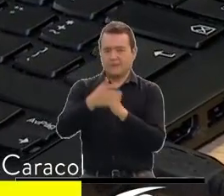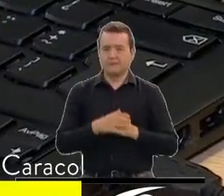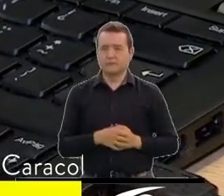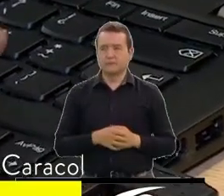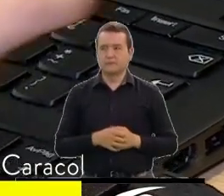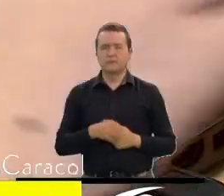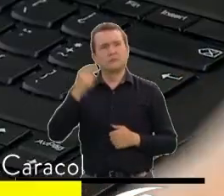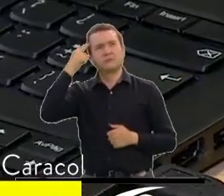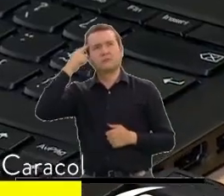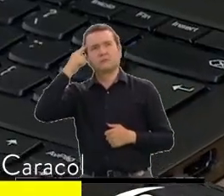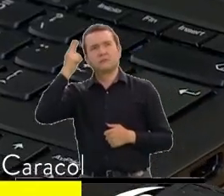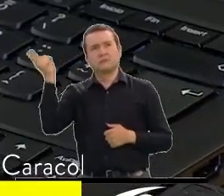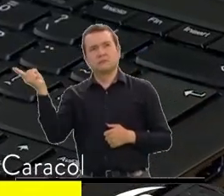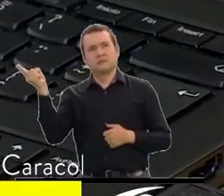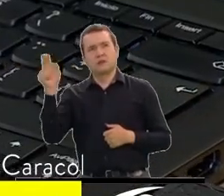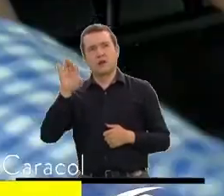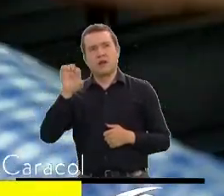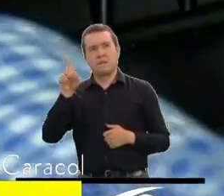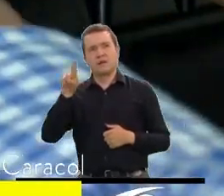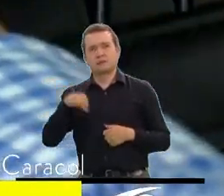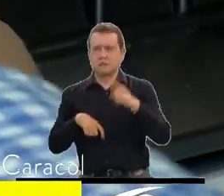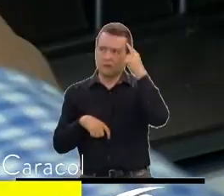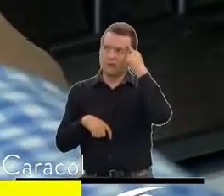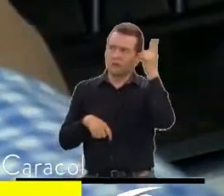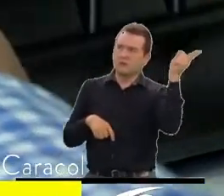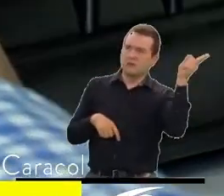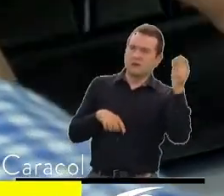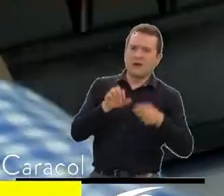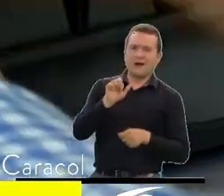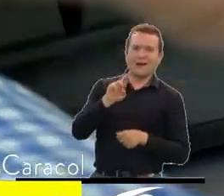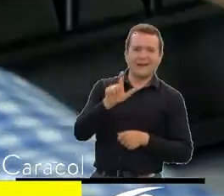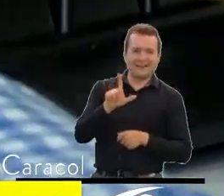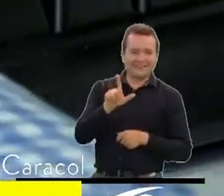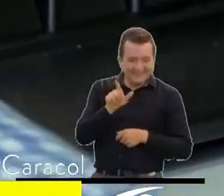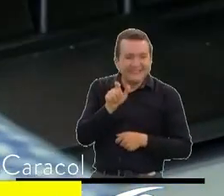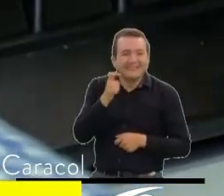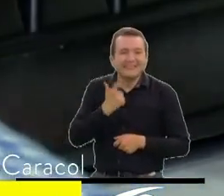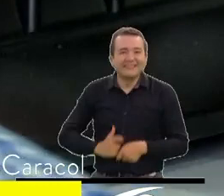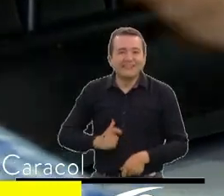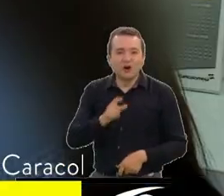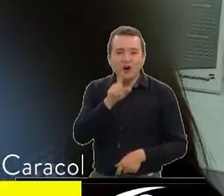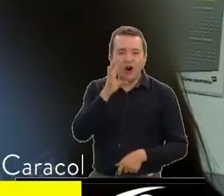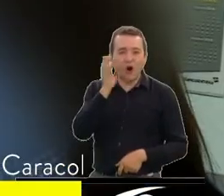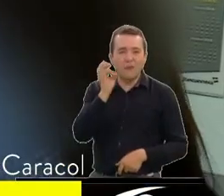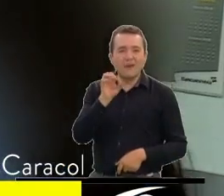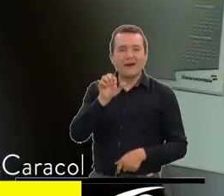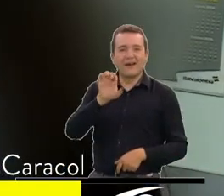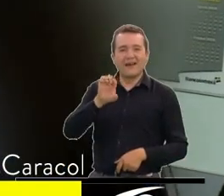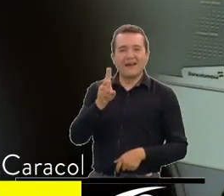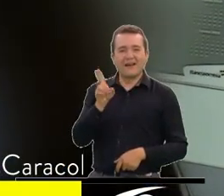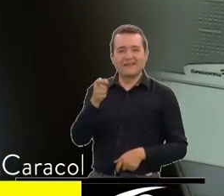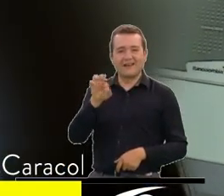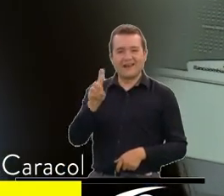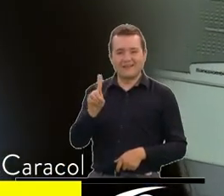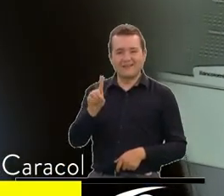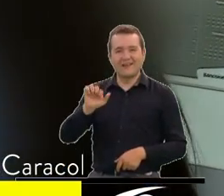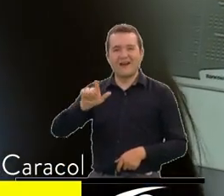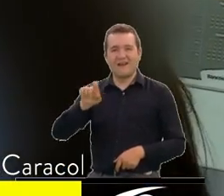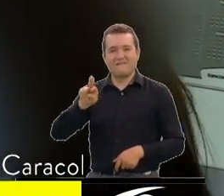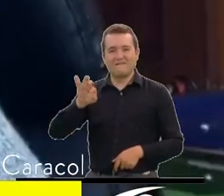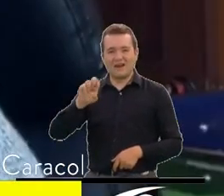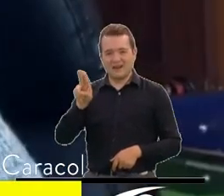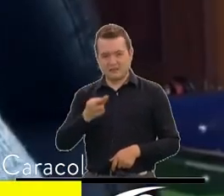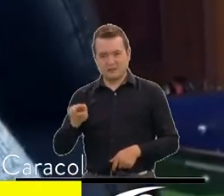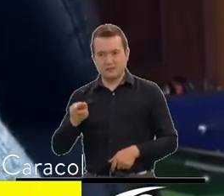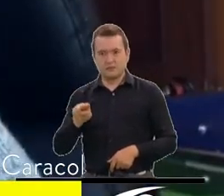EPS o a la ARL? Eso fue lo que se preguntó Edgar Álvarez cuando su tía se resbaló y cayó al suelo mientras trabajaba desde casa. ¿Y